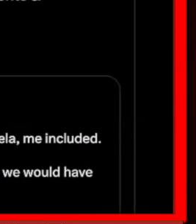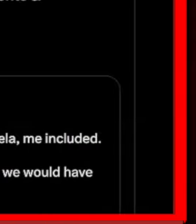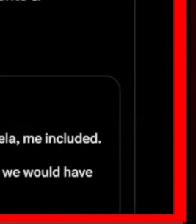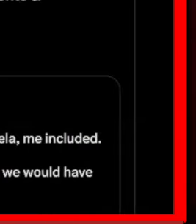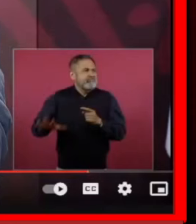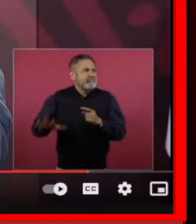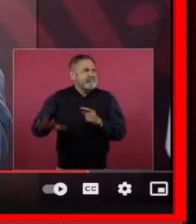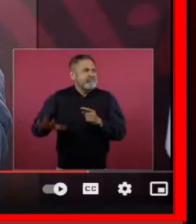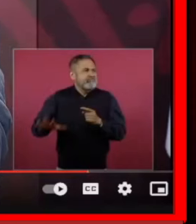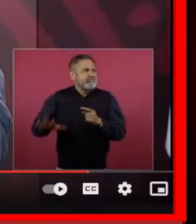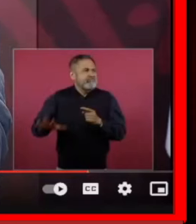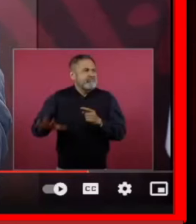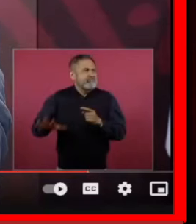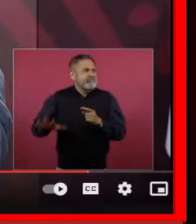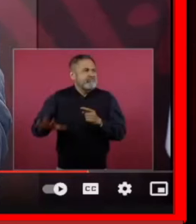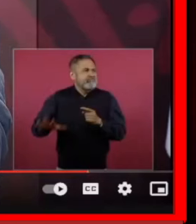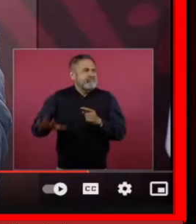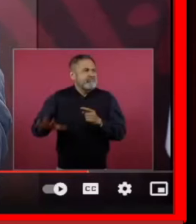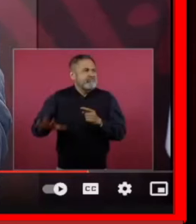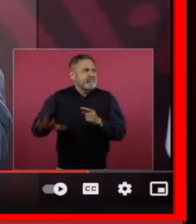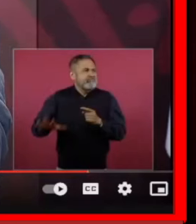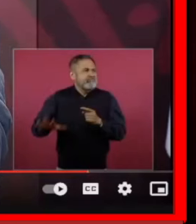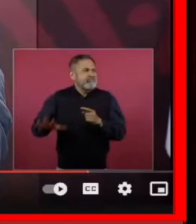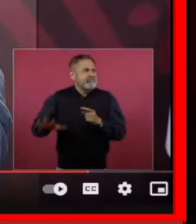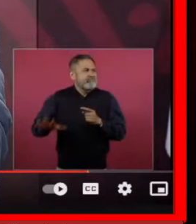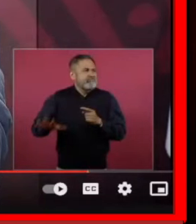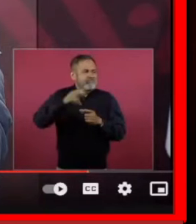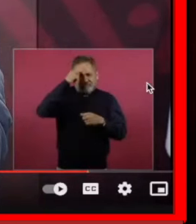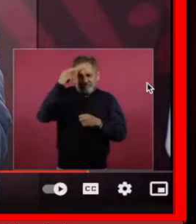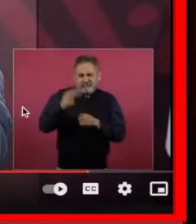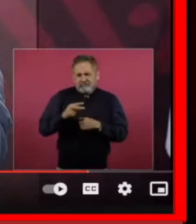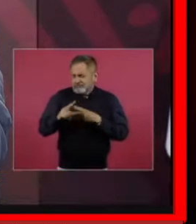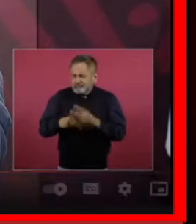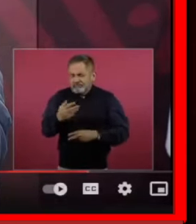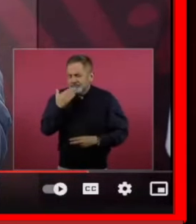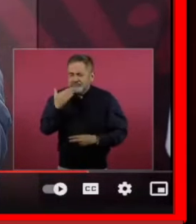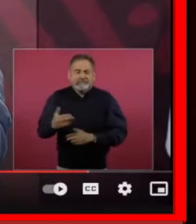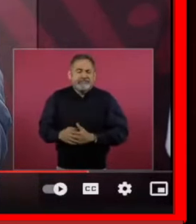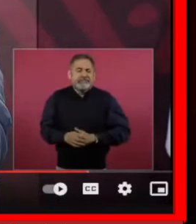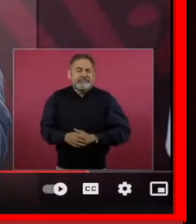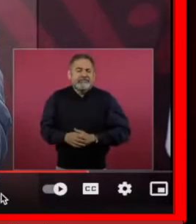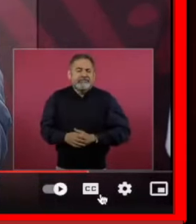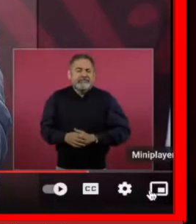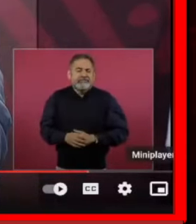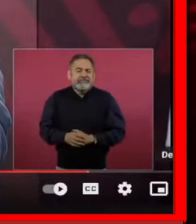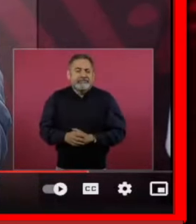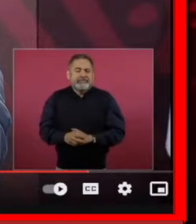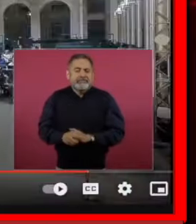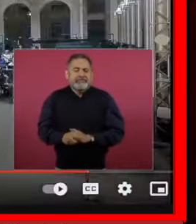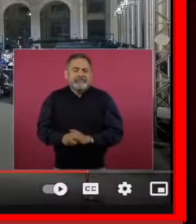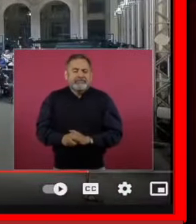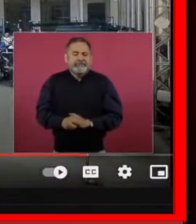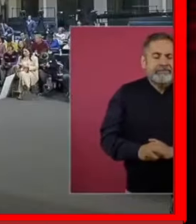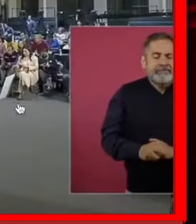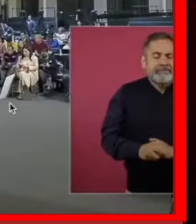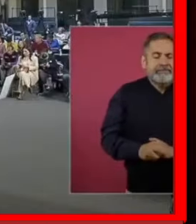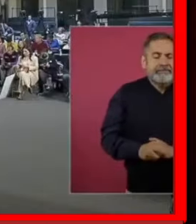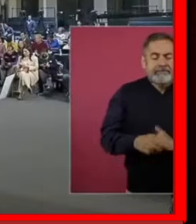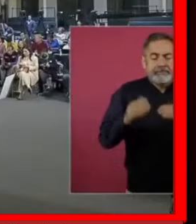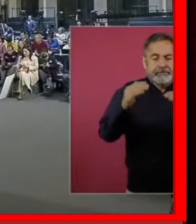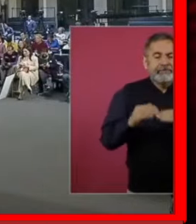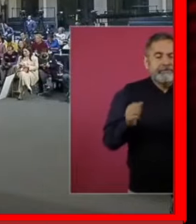vamos a ver rápidamente Qué comentó y le seguimos todo el país